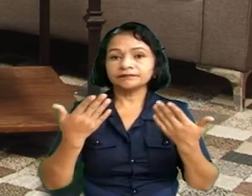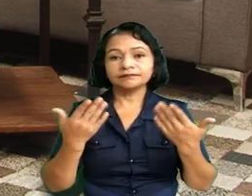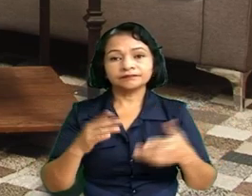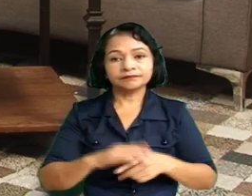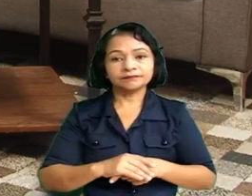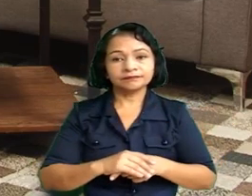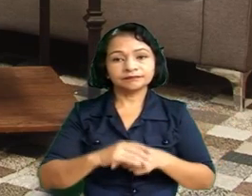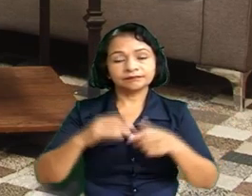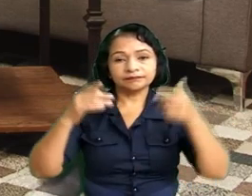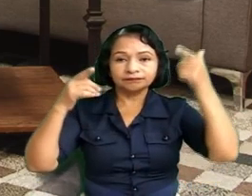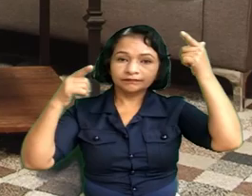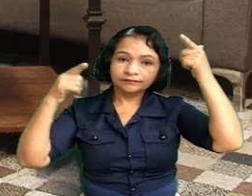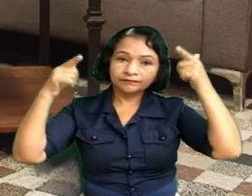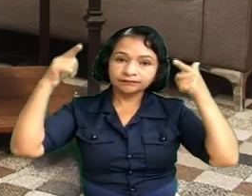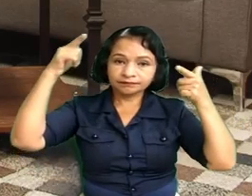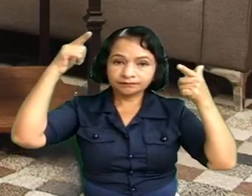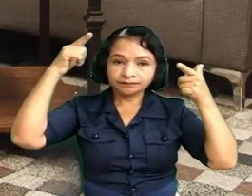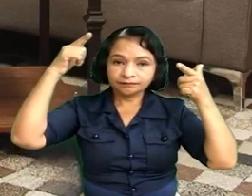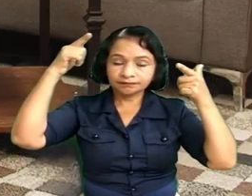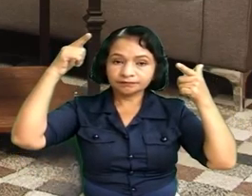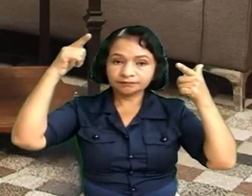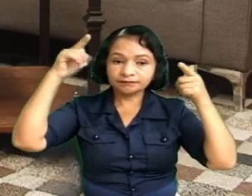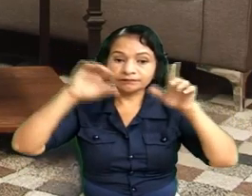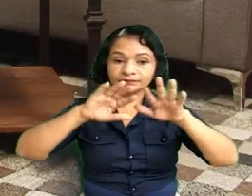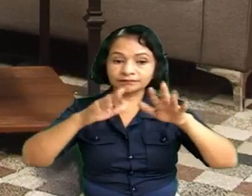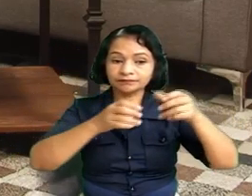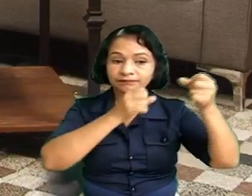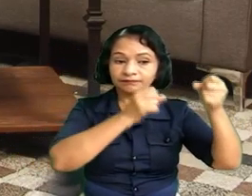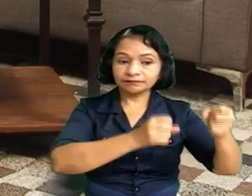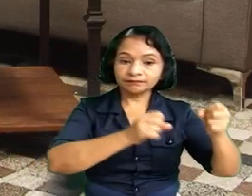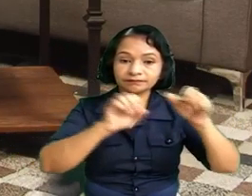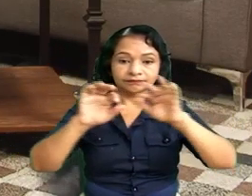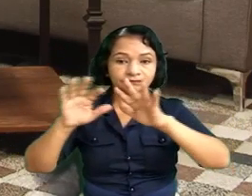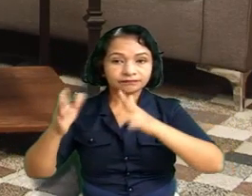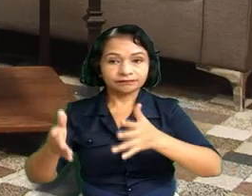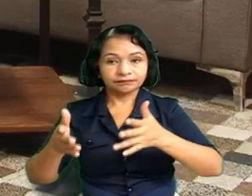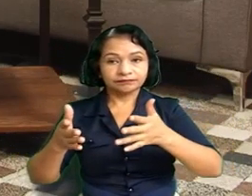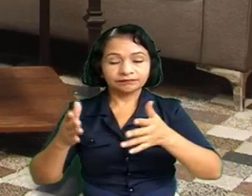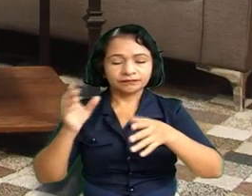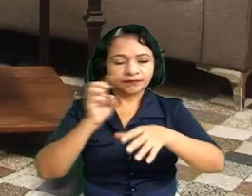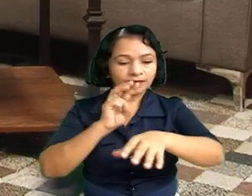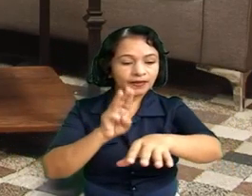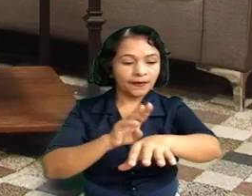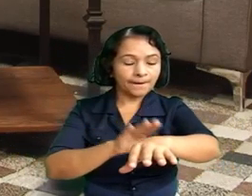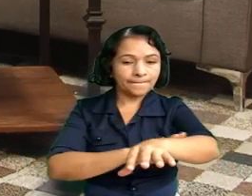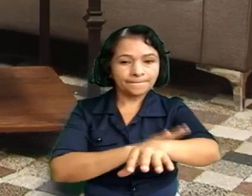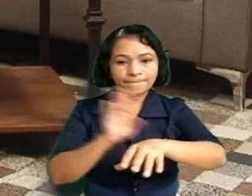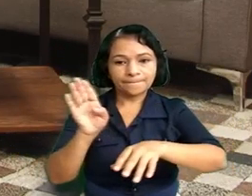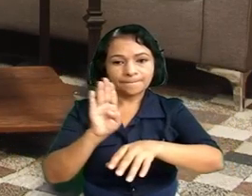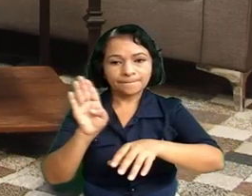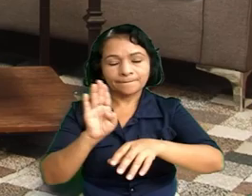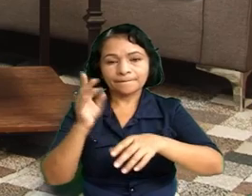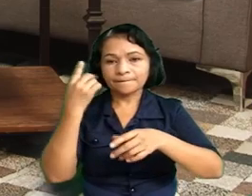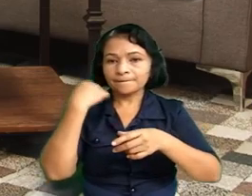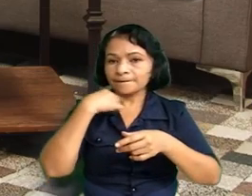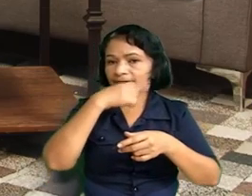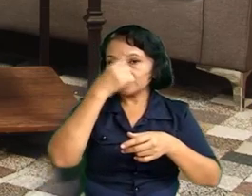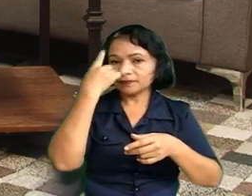el general Sandino en mujer y en Blanquita, porque el general Sandino era como morenito, ella es Blanquita y tiene un